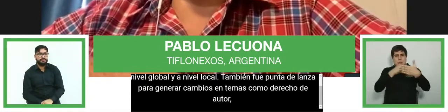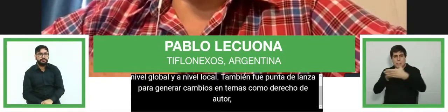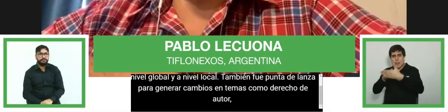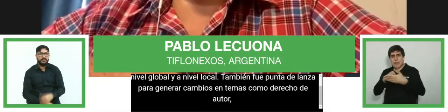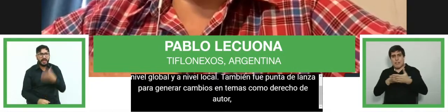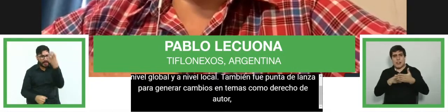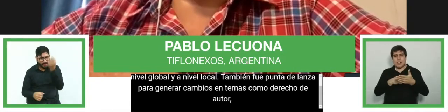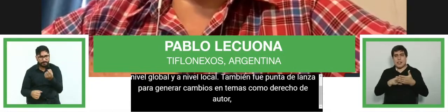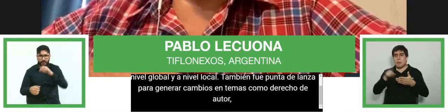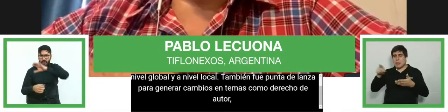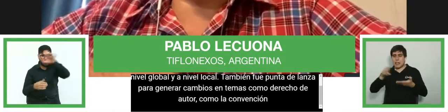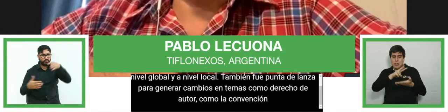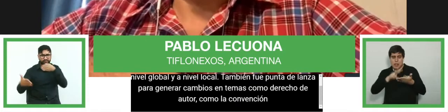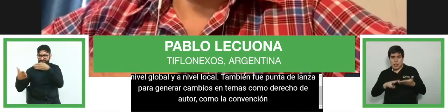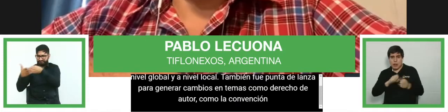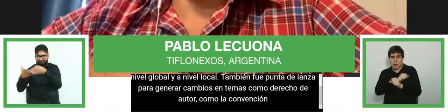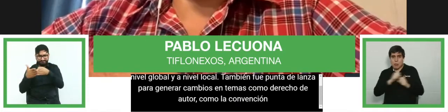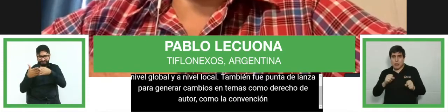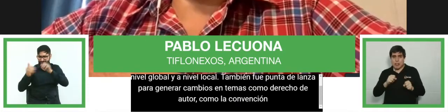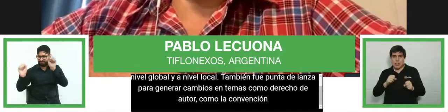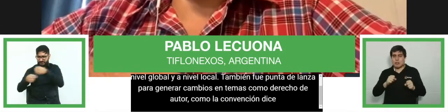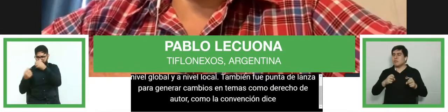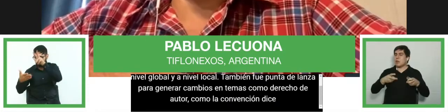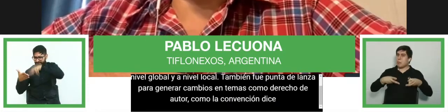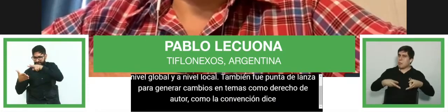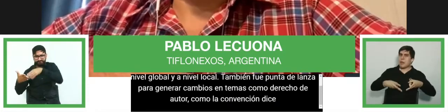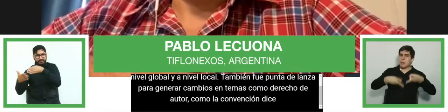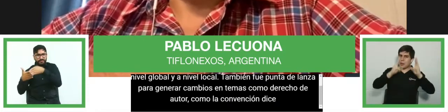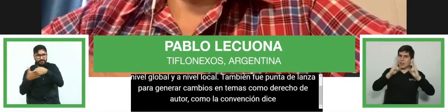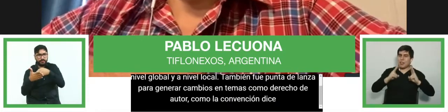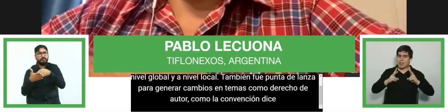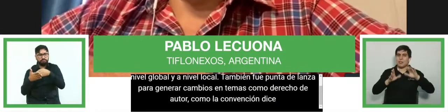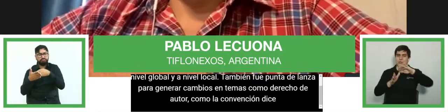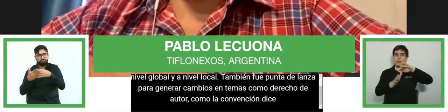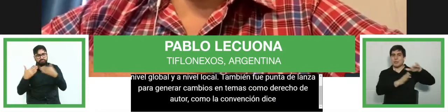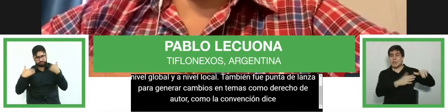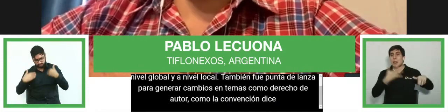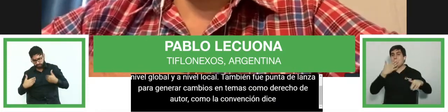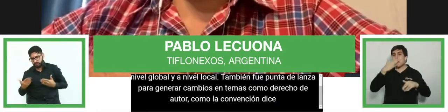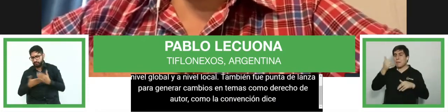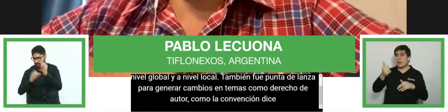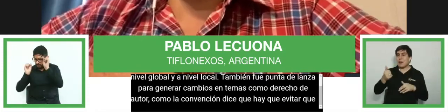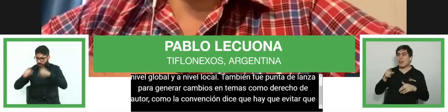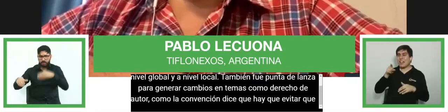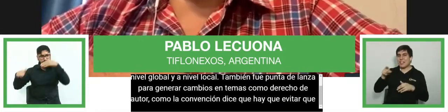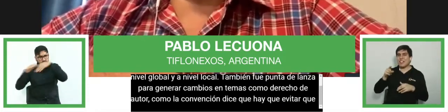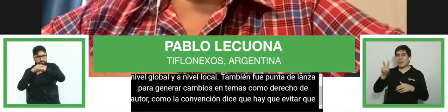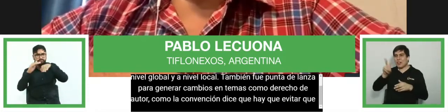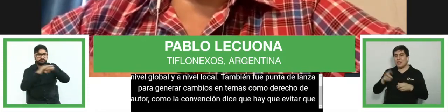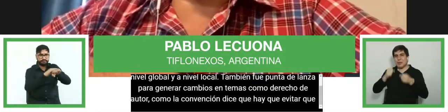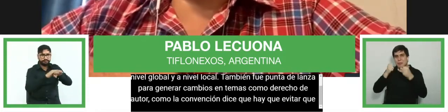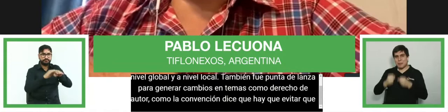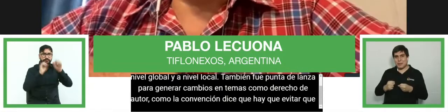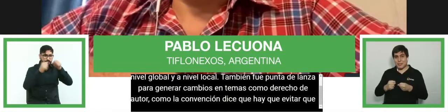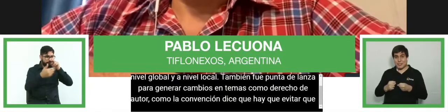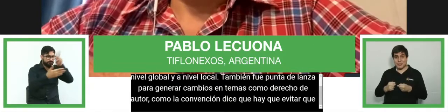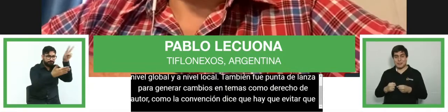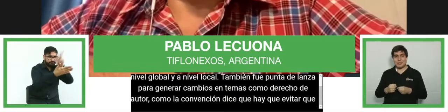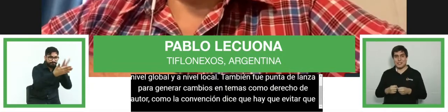el acceso a la lectura, a la información de las personas con discapacidad. Lo estoy haciendo muy resumidamente, pero para tener un marco